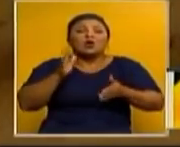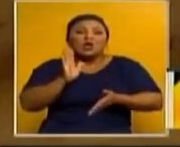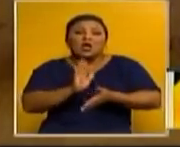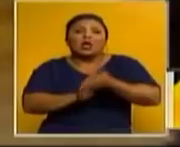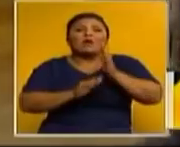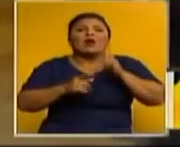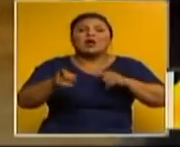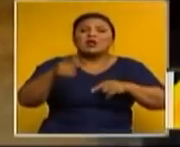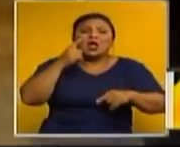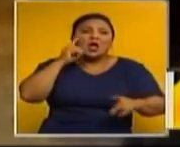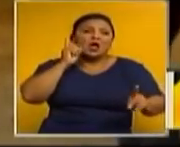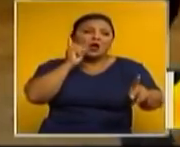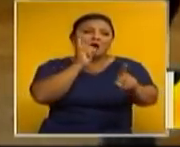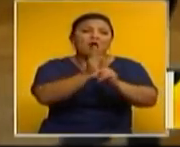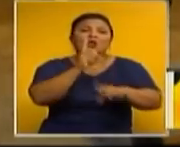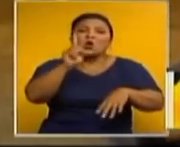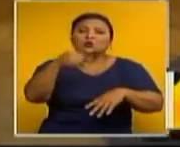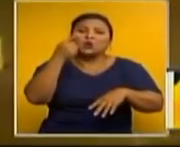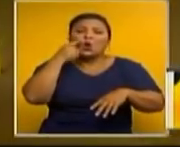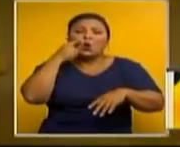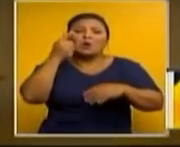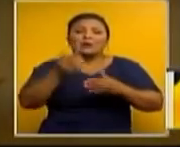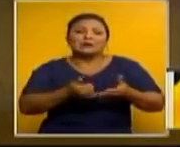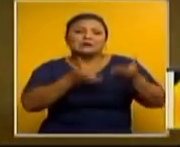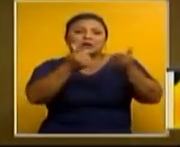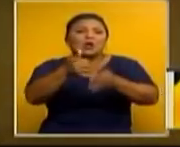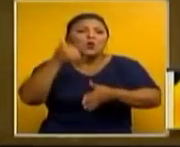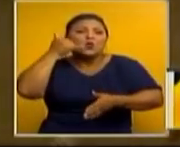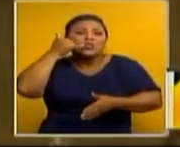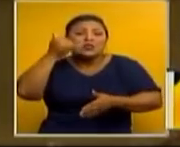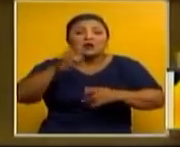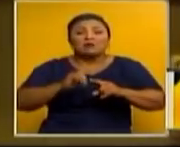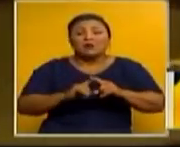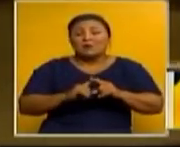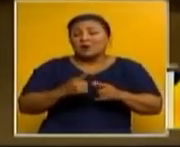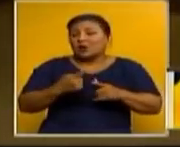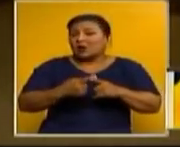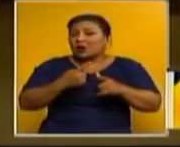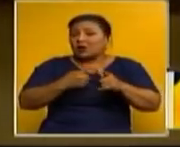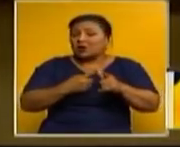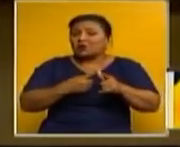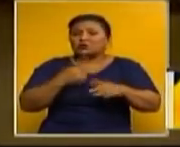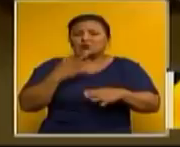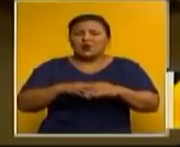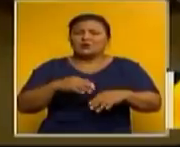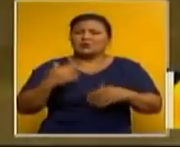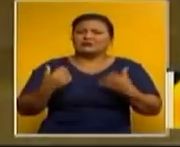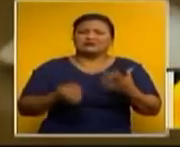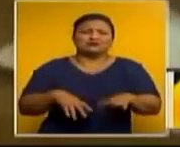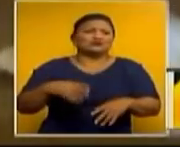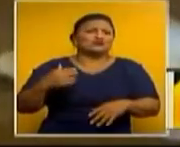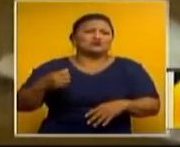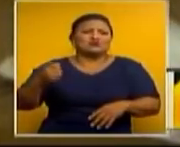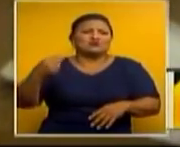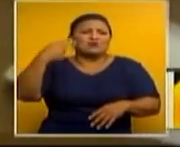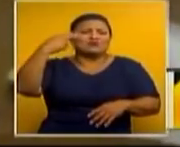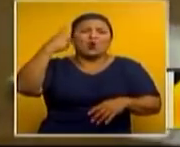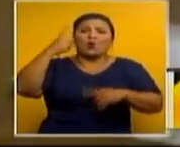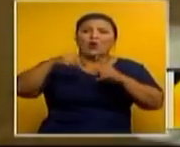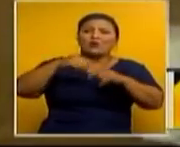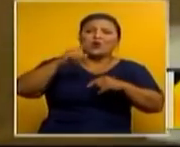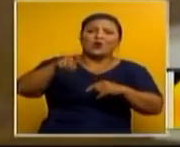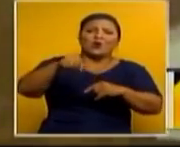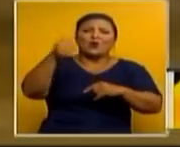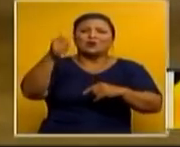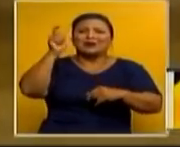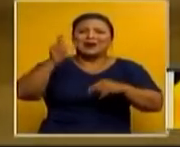con otro individuo, quien le iba a entregar un teléfono, y fue entonces que recibió la ráfaga de tiros, mientras que otra persona que